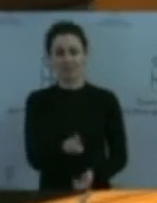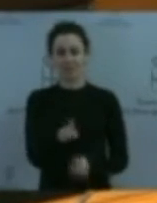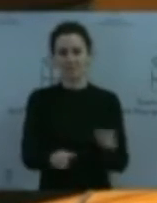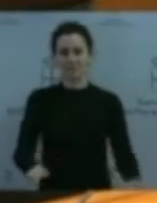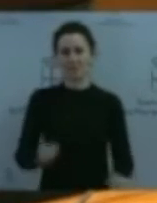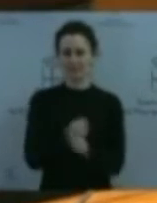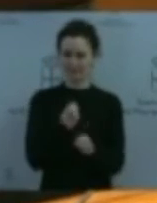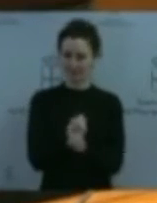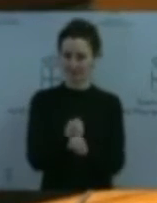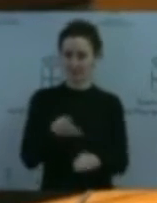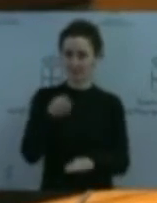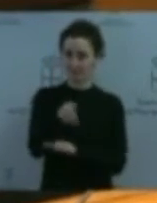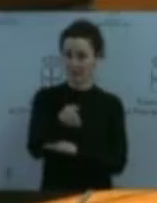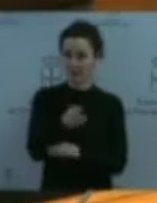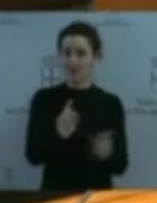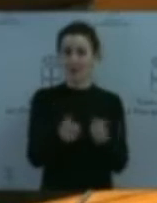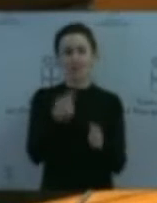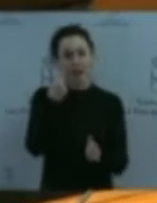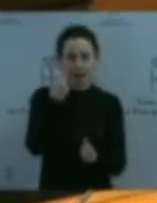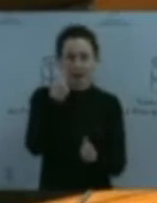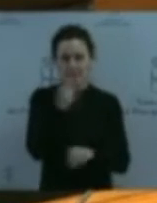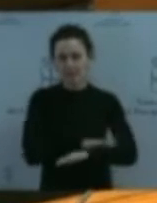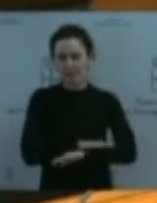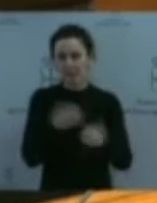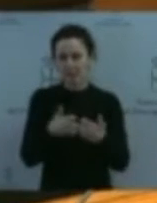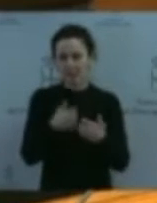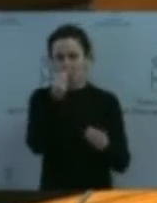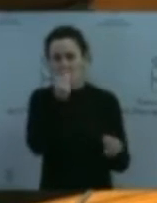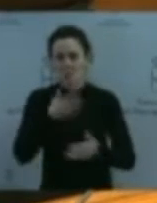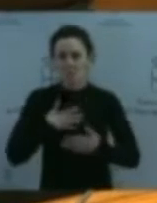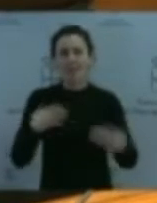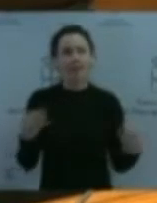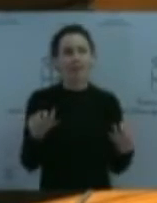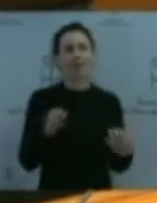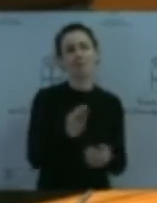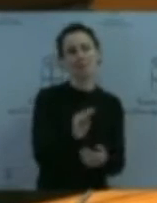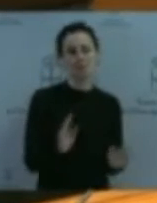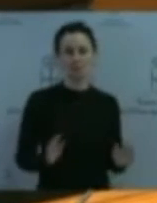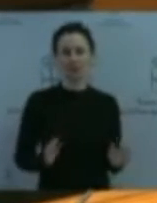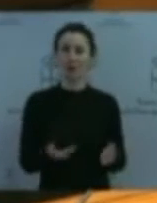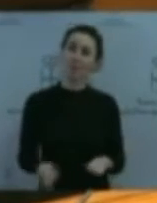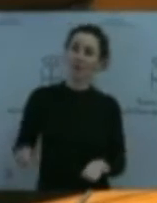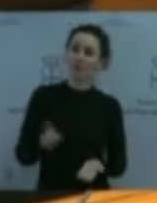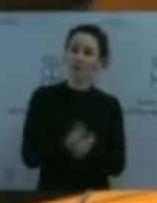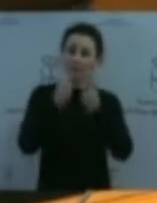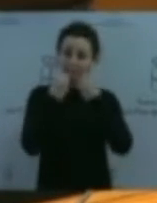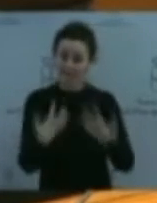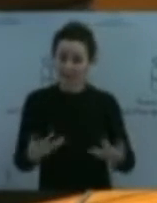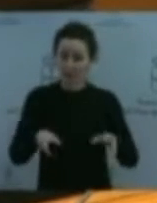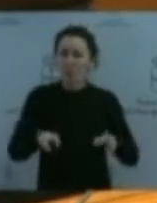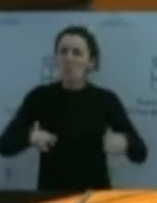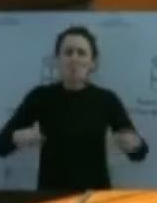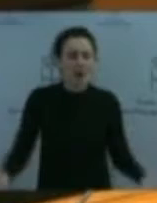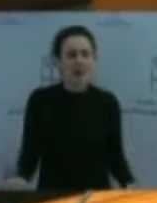Ministerio de Industria por ellos, se les pregunta qué hay de nuevo y qué novedades traen al Ministerio de Industria, insisto, el que hizo